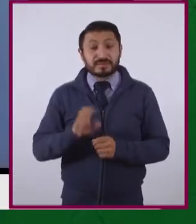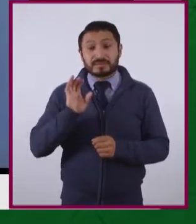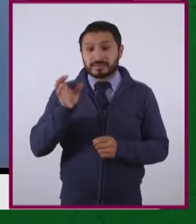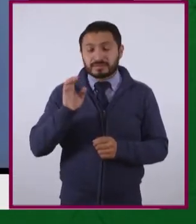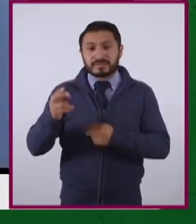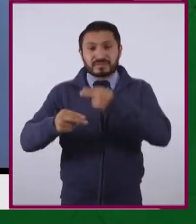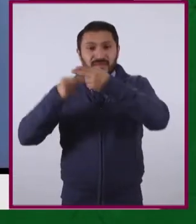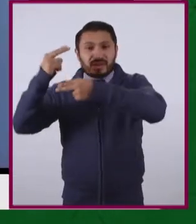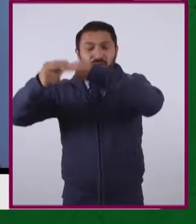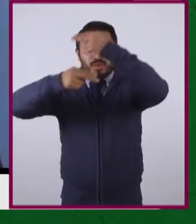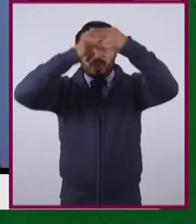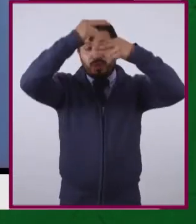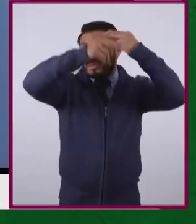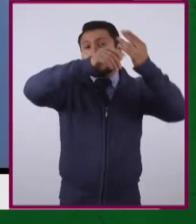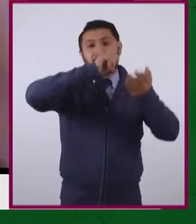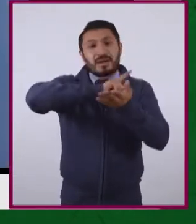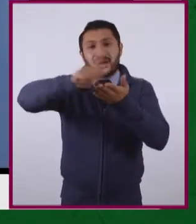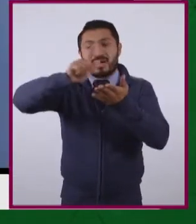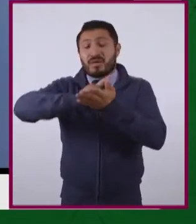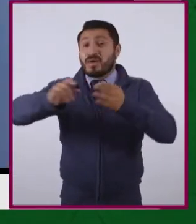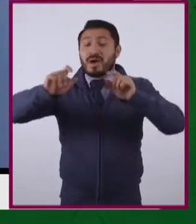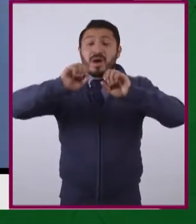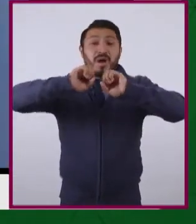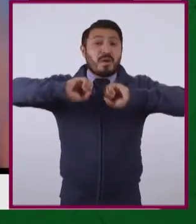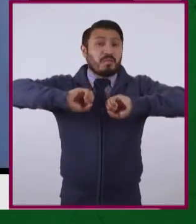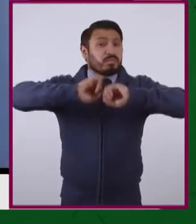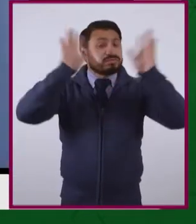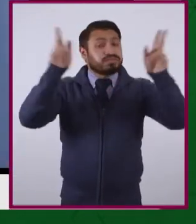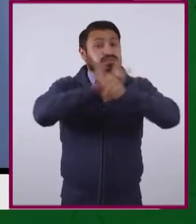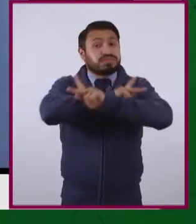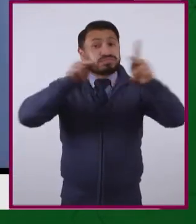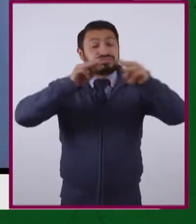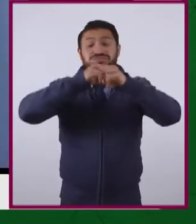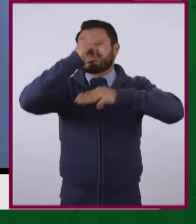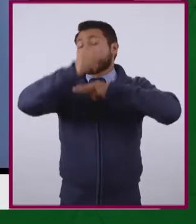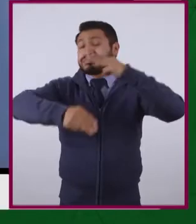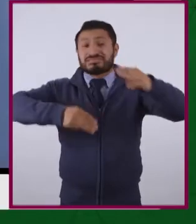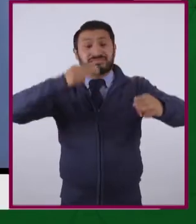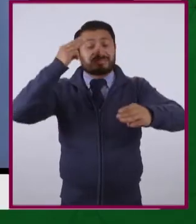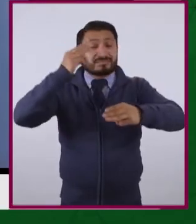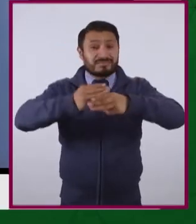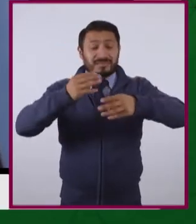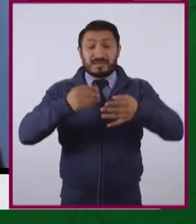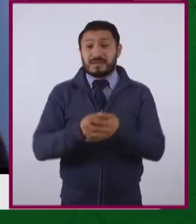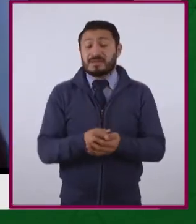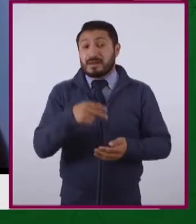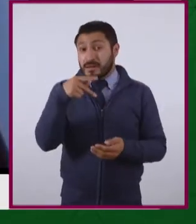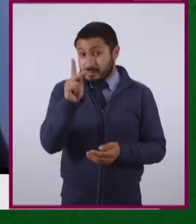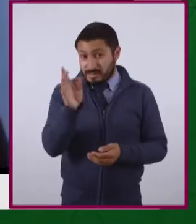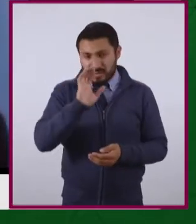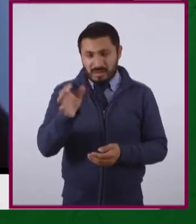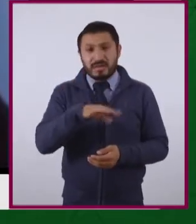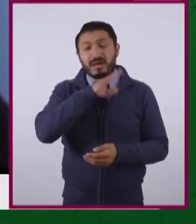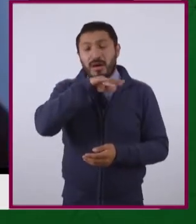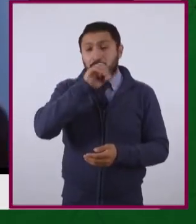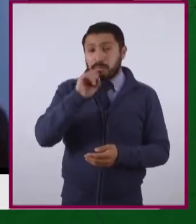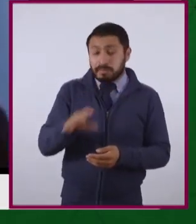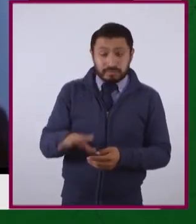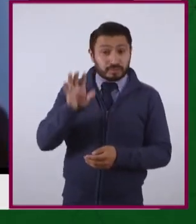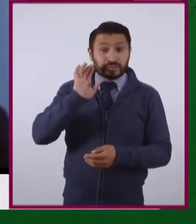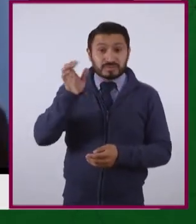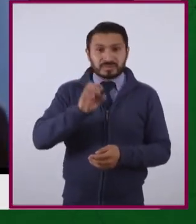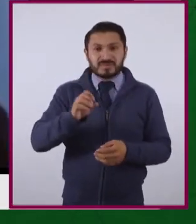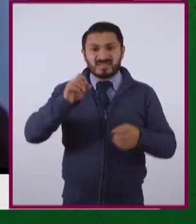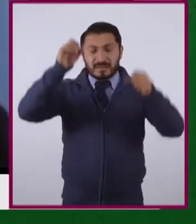nube, prácticamente es el agua más limpia que existe en el planeta. Ahora, cuando se ensucia es